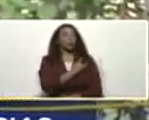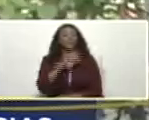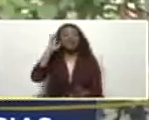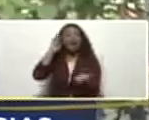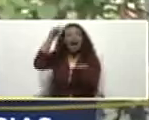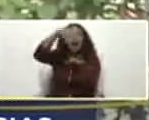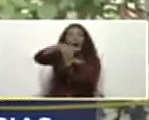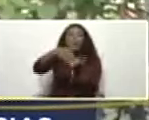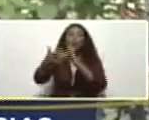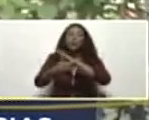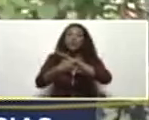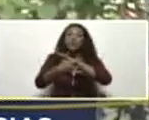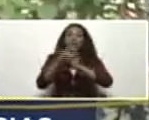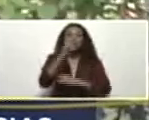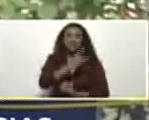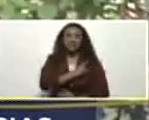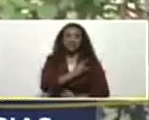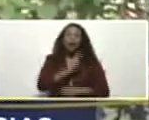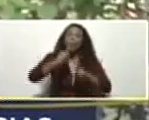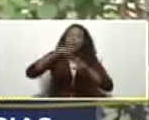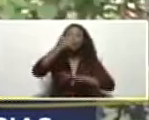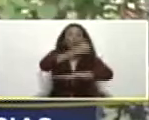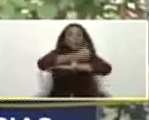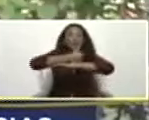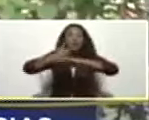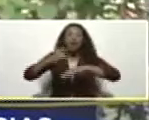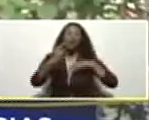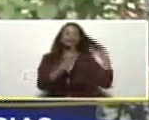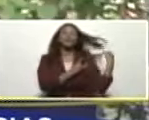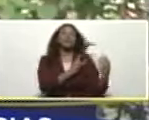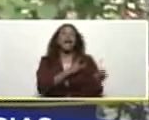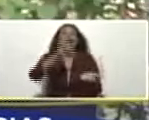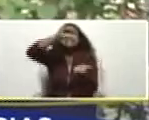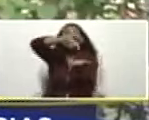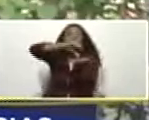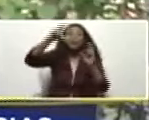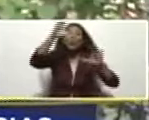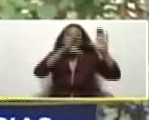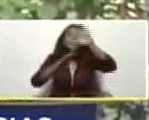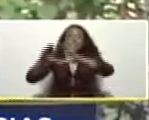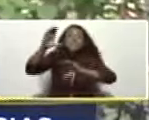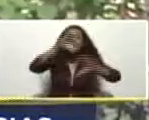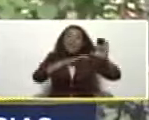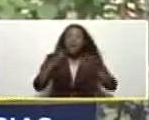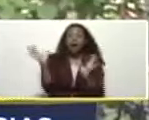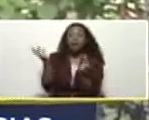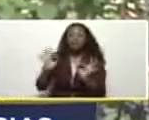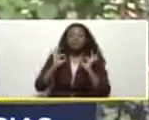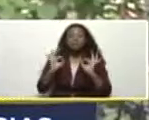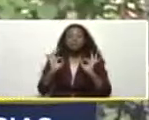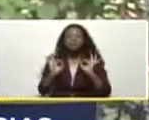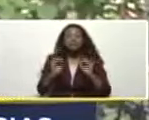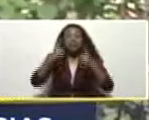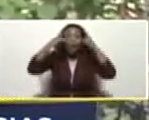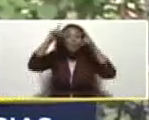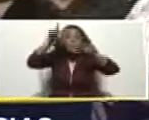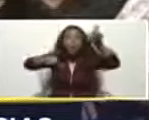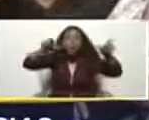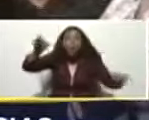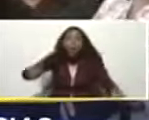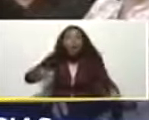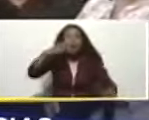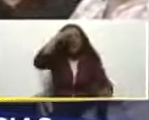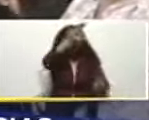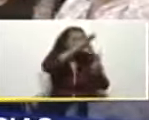Aragua, otras autoridades universitarias, centros de investigación, académicas, investigadoras,